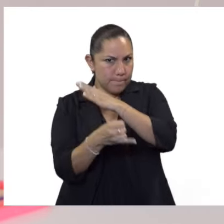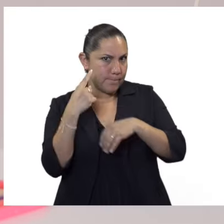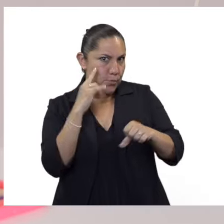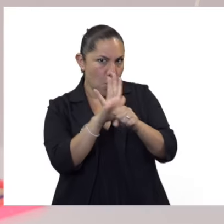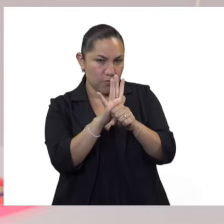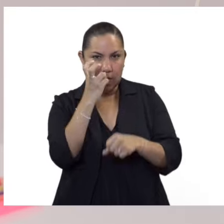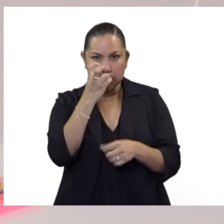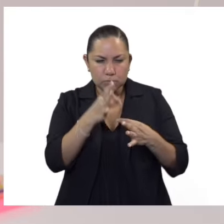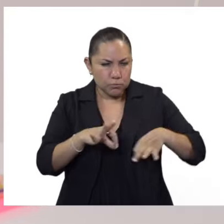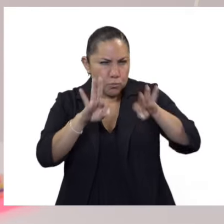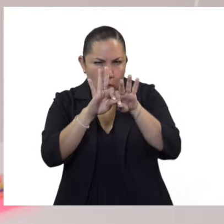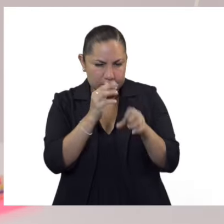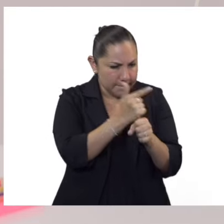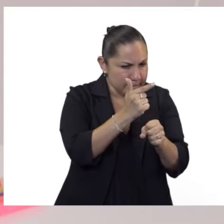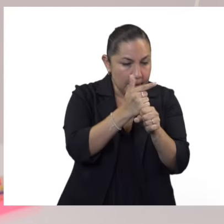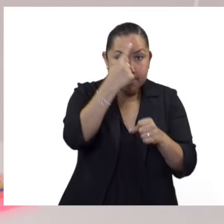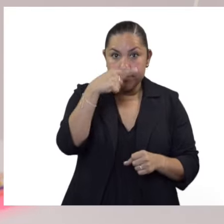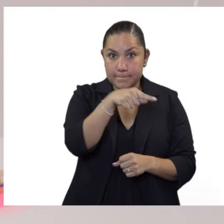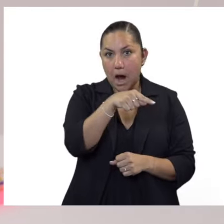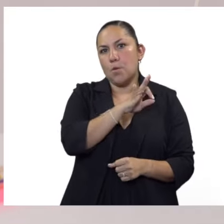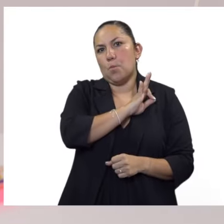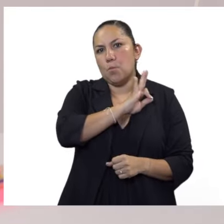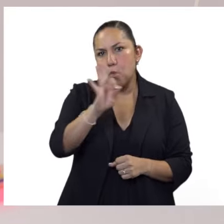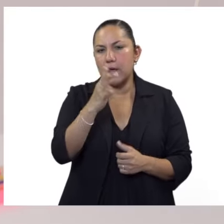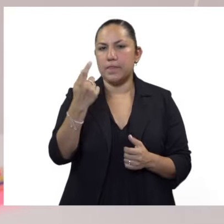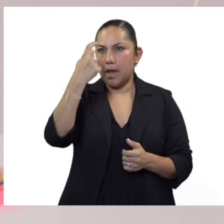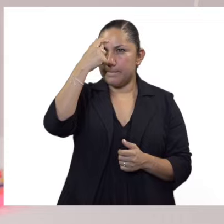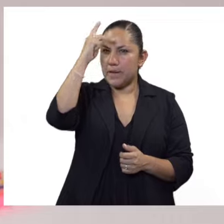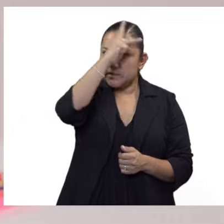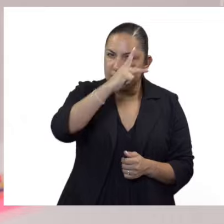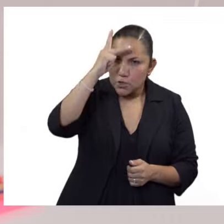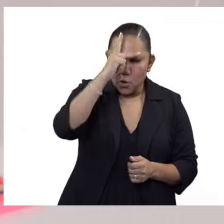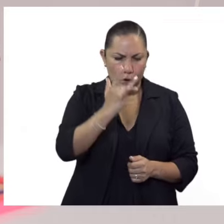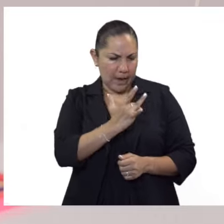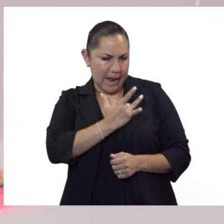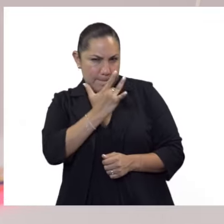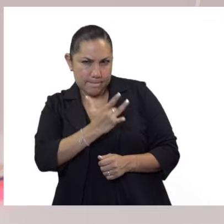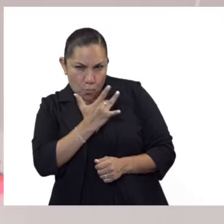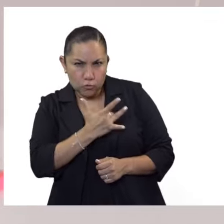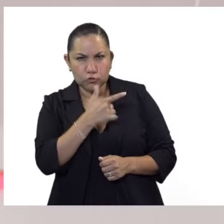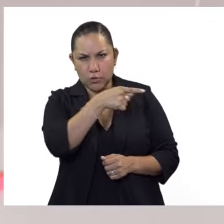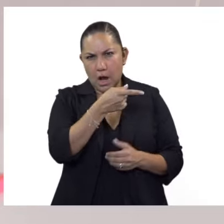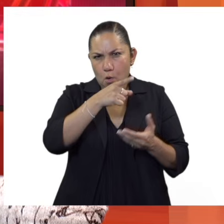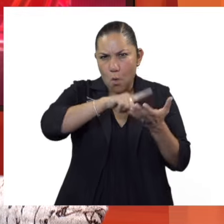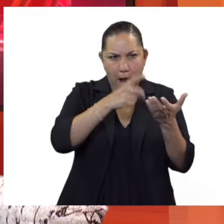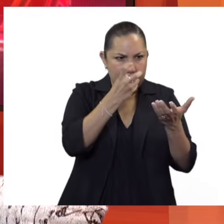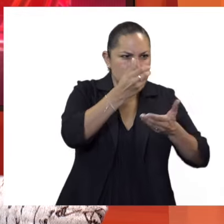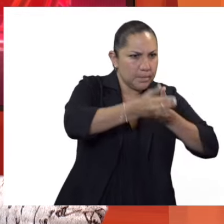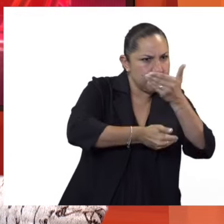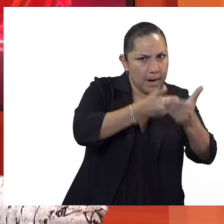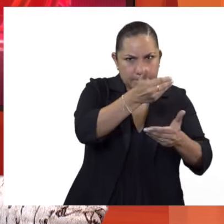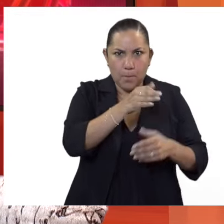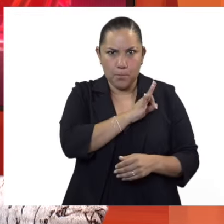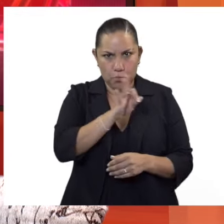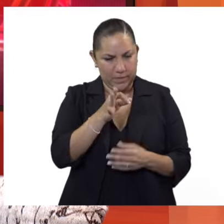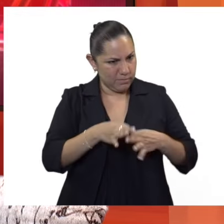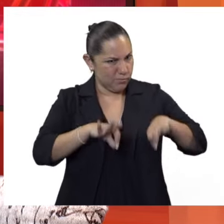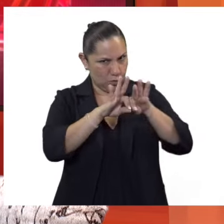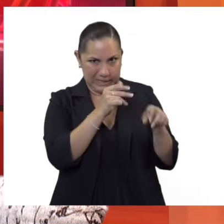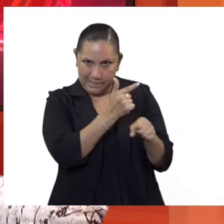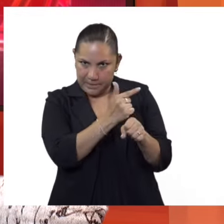de manera sana en su entorno social psicológico y emocional para conversar sobre